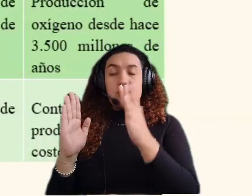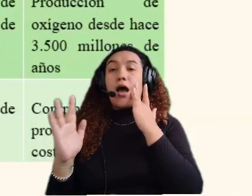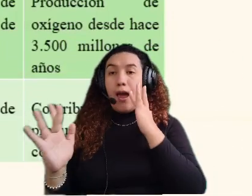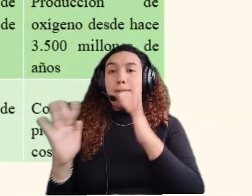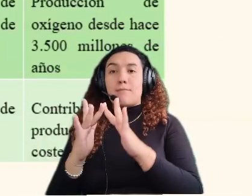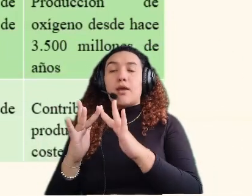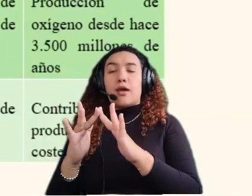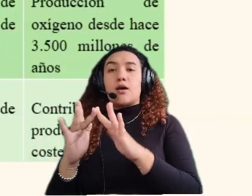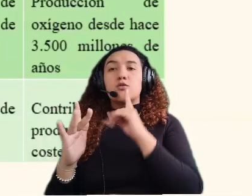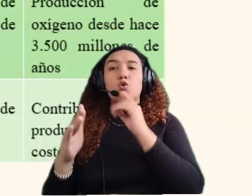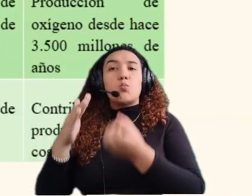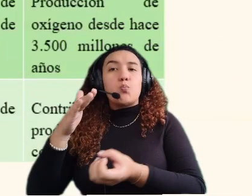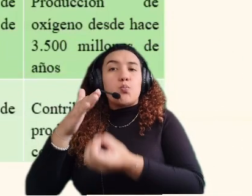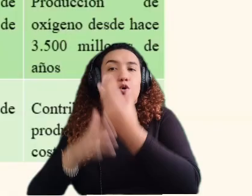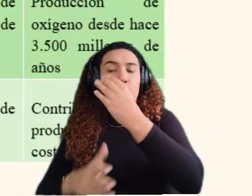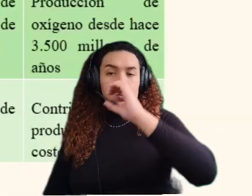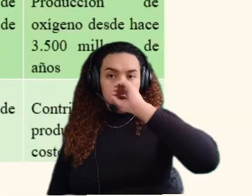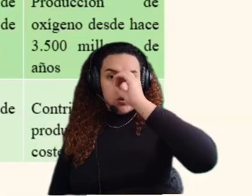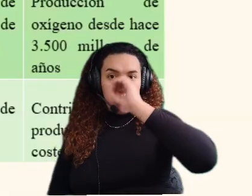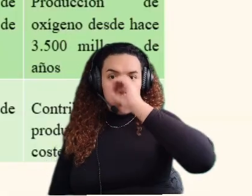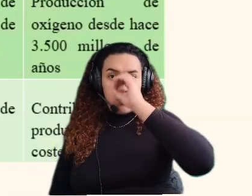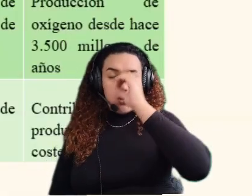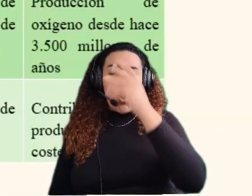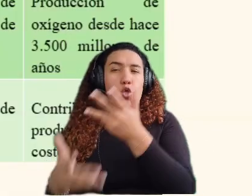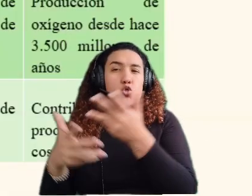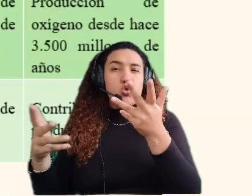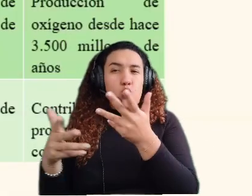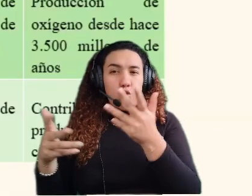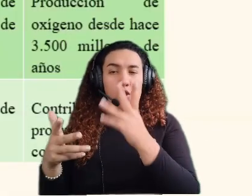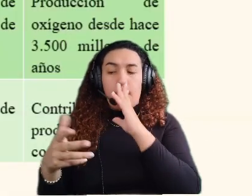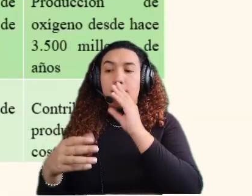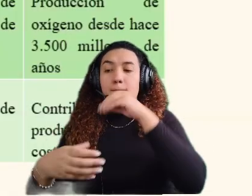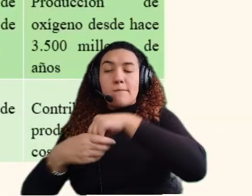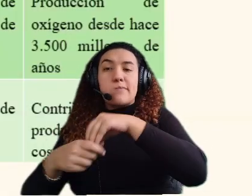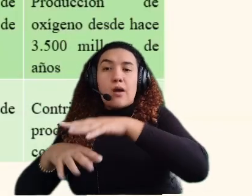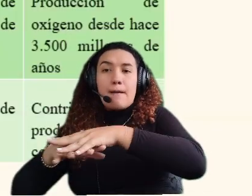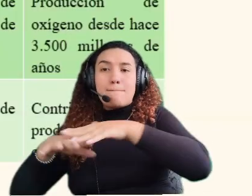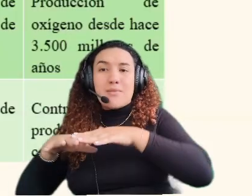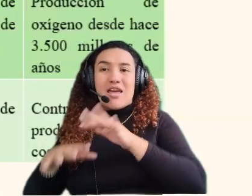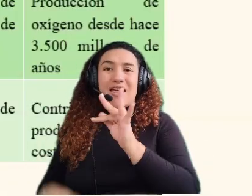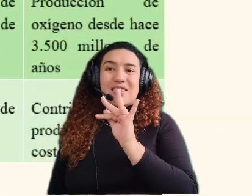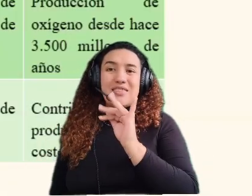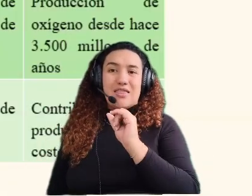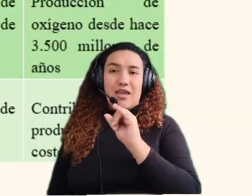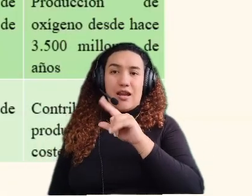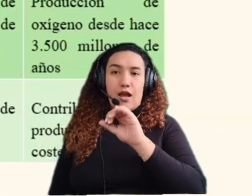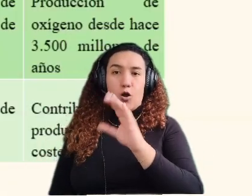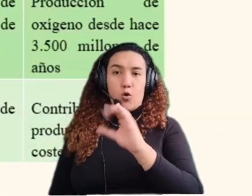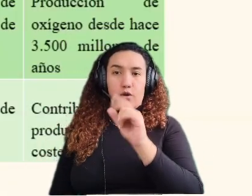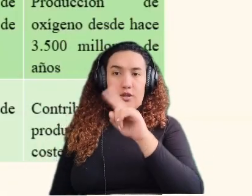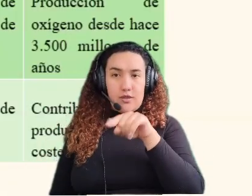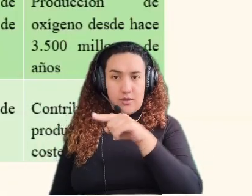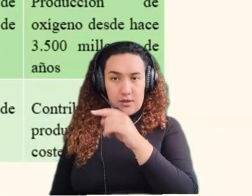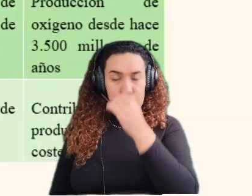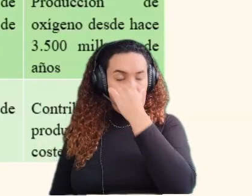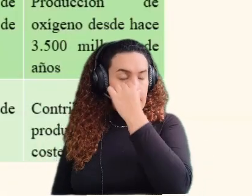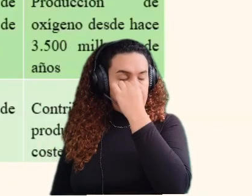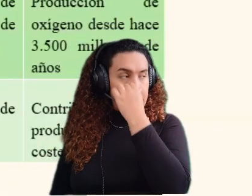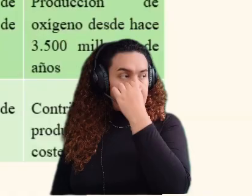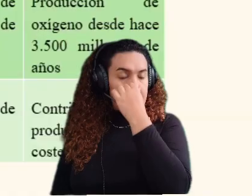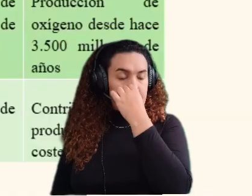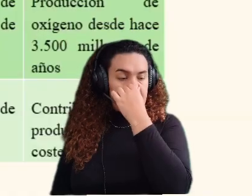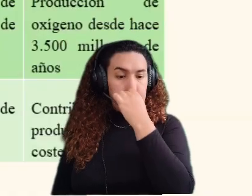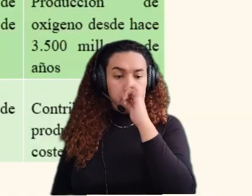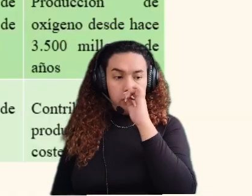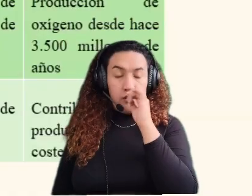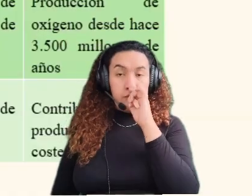la producción de oxígeno. Su ubicación está ubicada en las membranas de los tilacoides. El mecanismo,